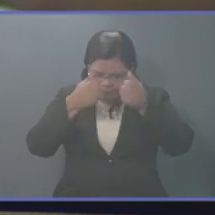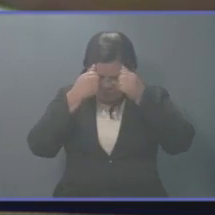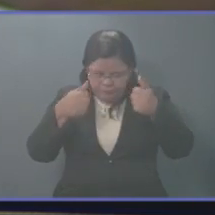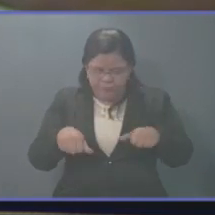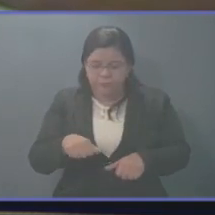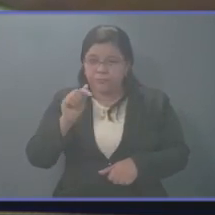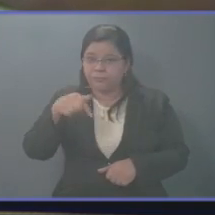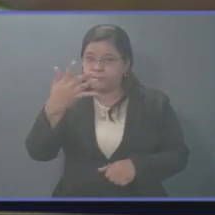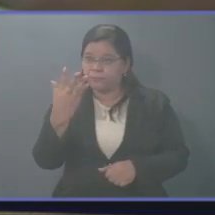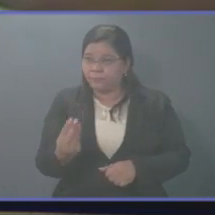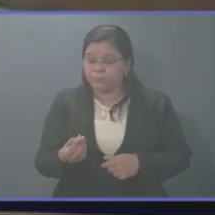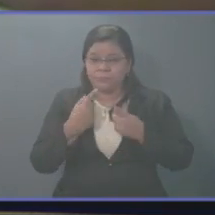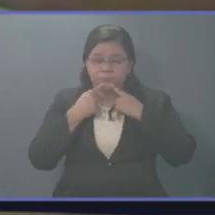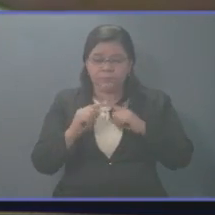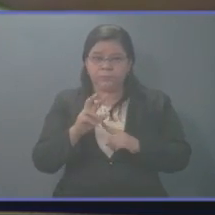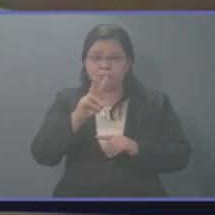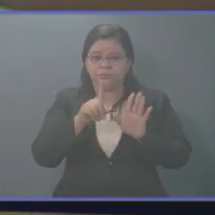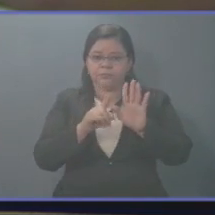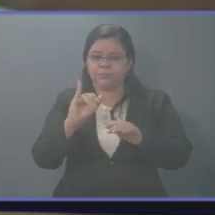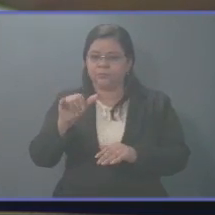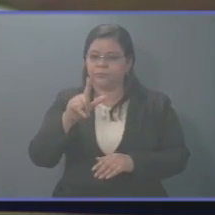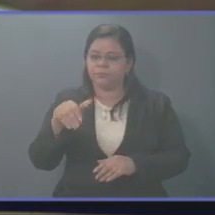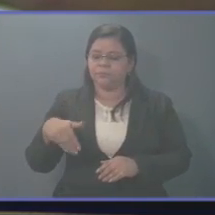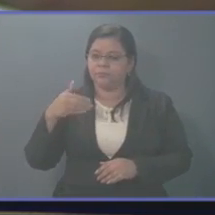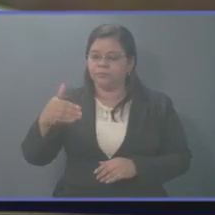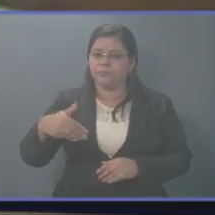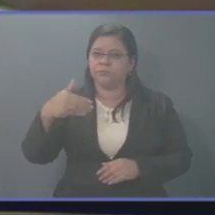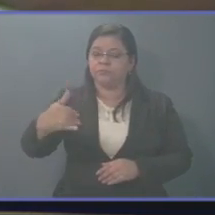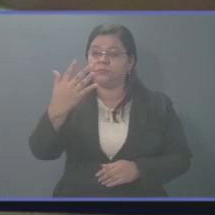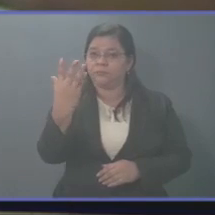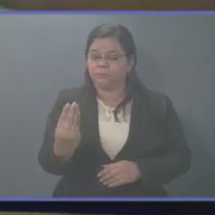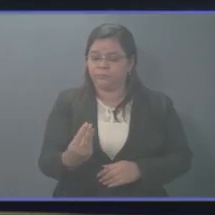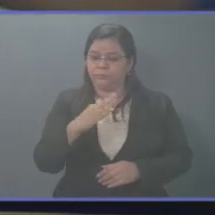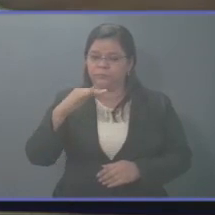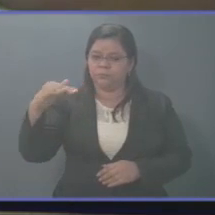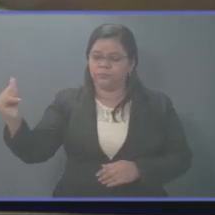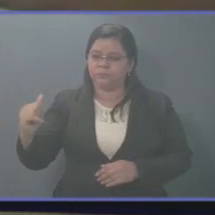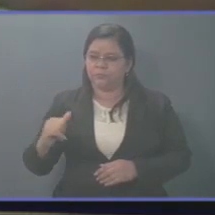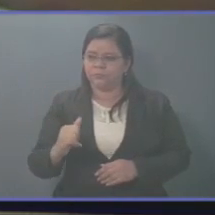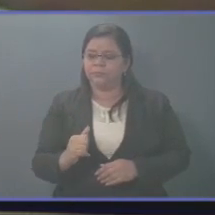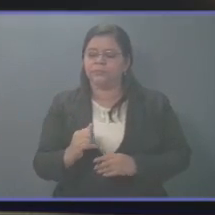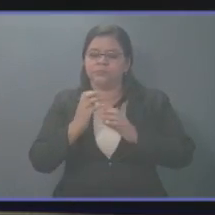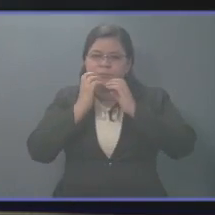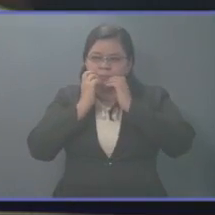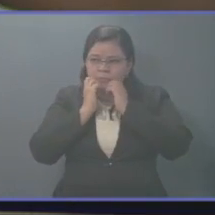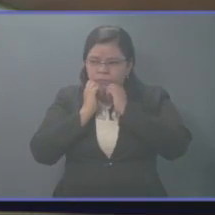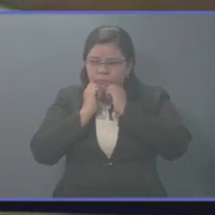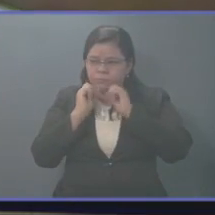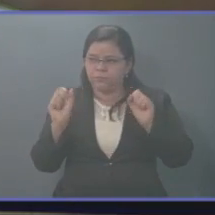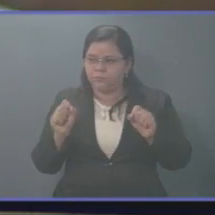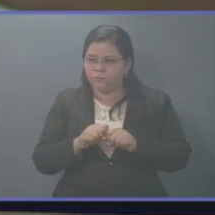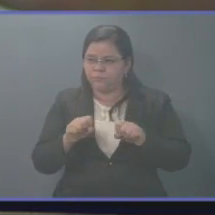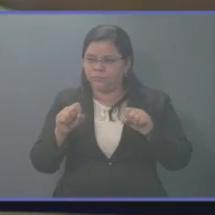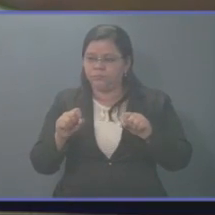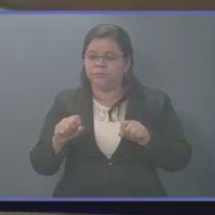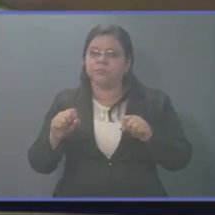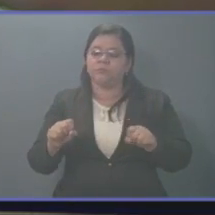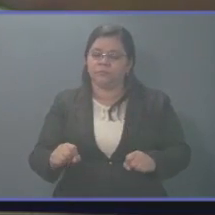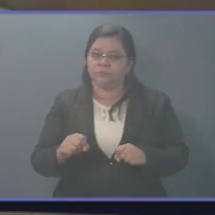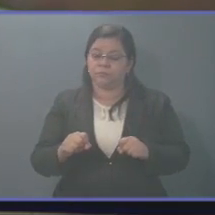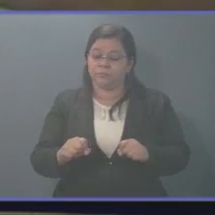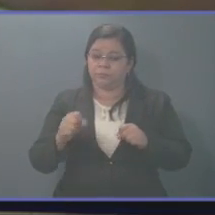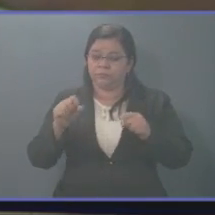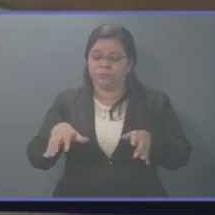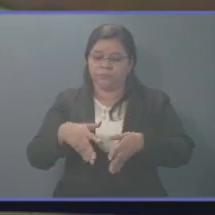este día declarar el 26 de julio de cada año como día nacional de la conservación del siste ecosistema de